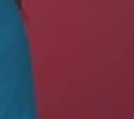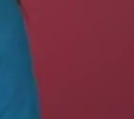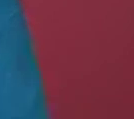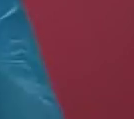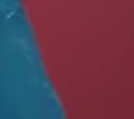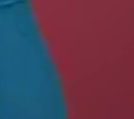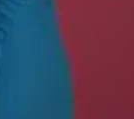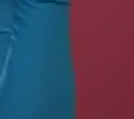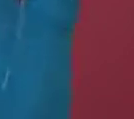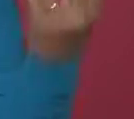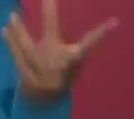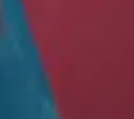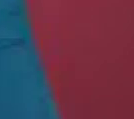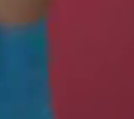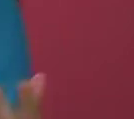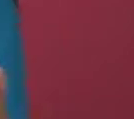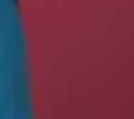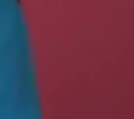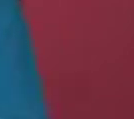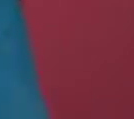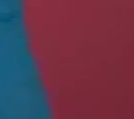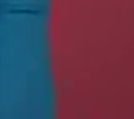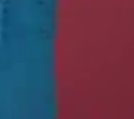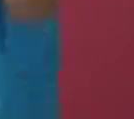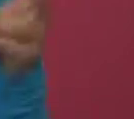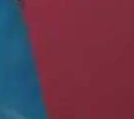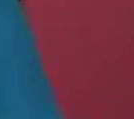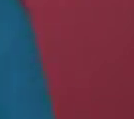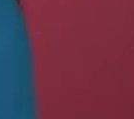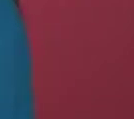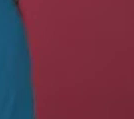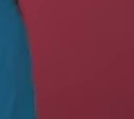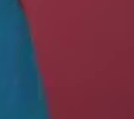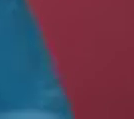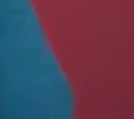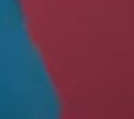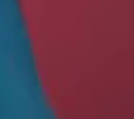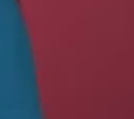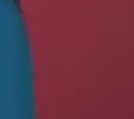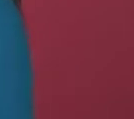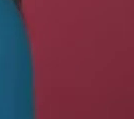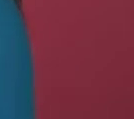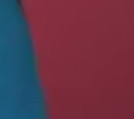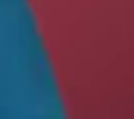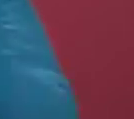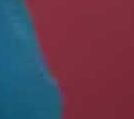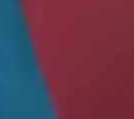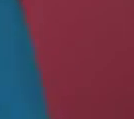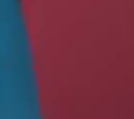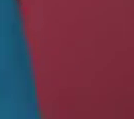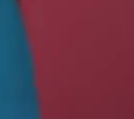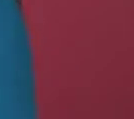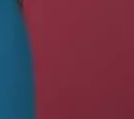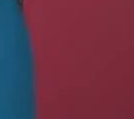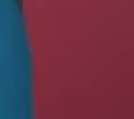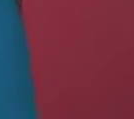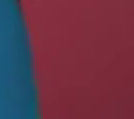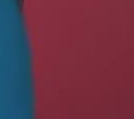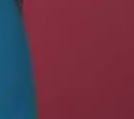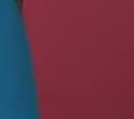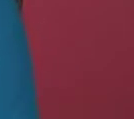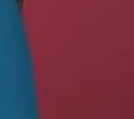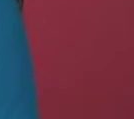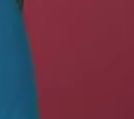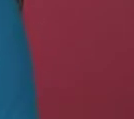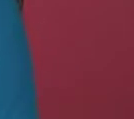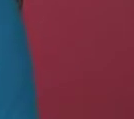no tenemos que dejarnos llevar por leyes, por normas, por doctrina falsa. Predique la palabra, predique a Cristo como